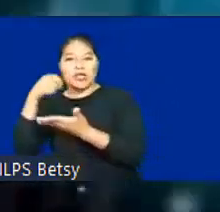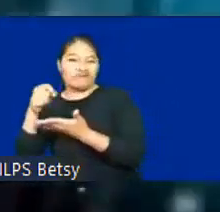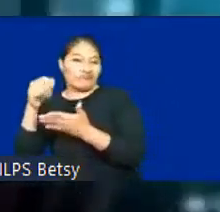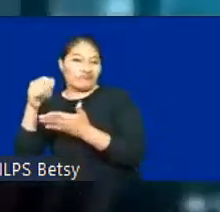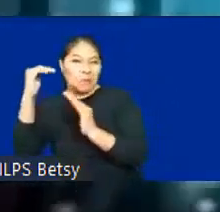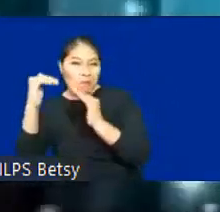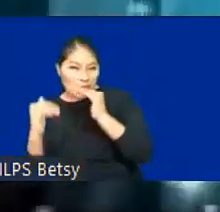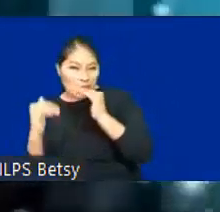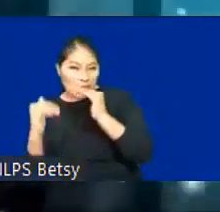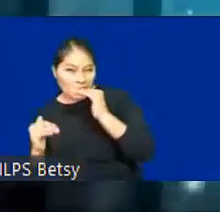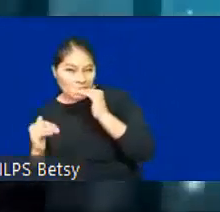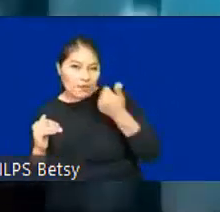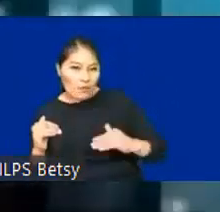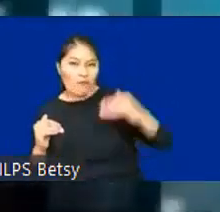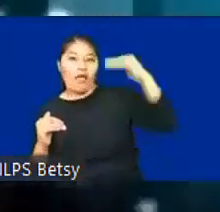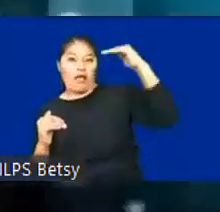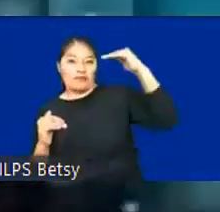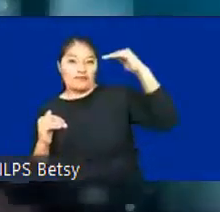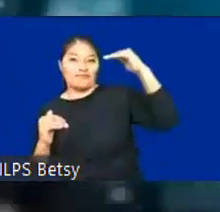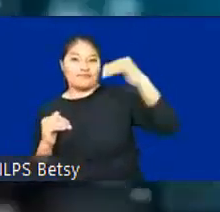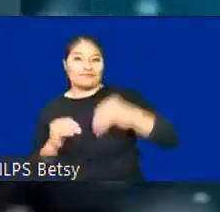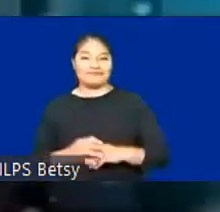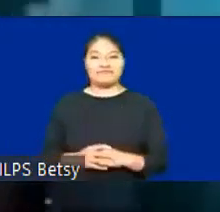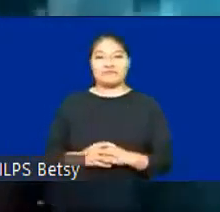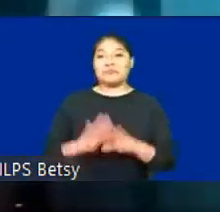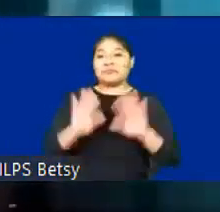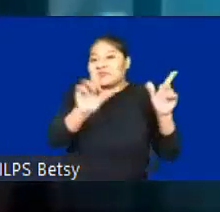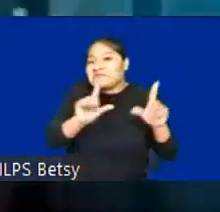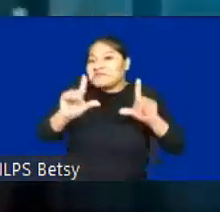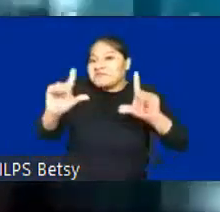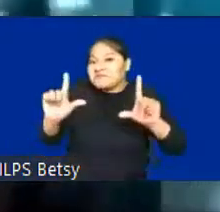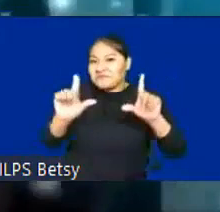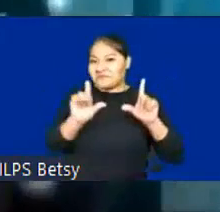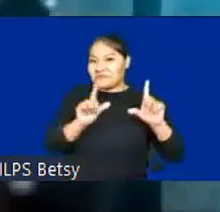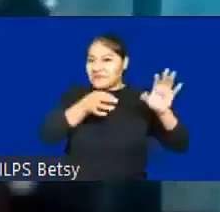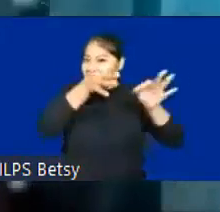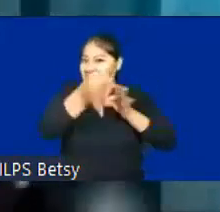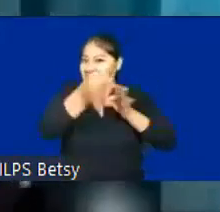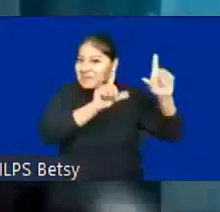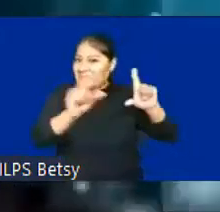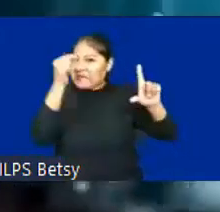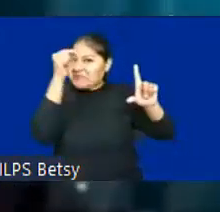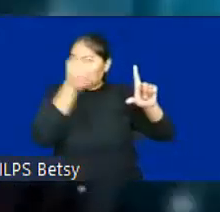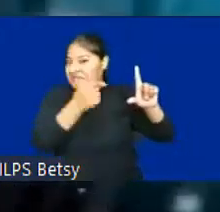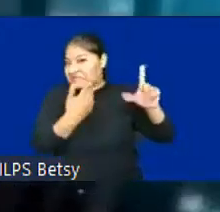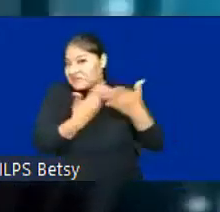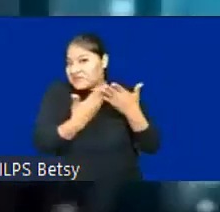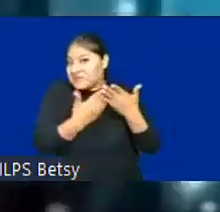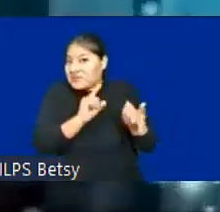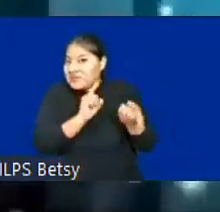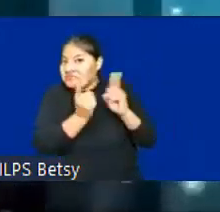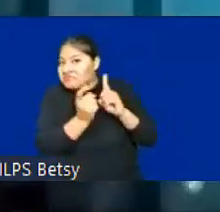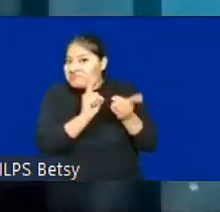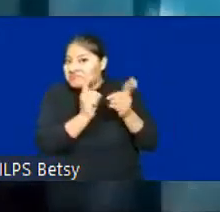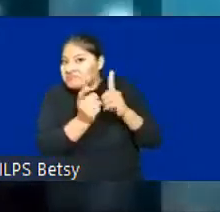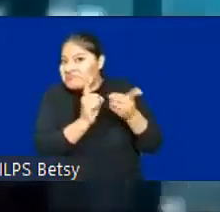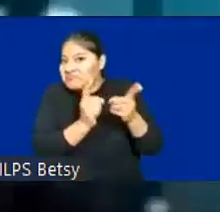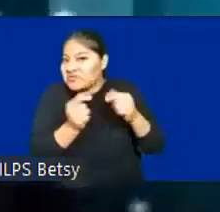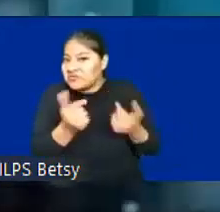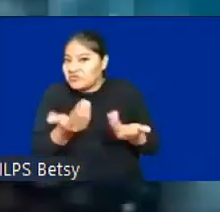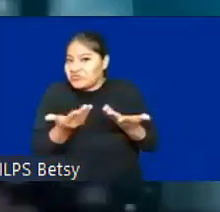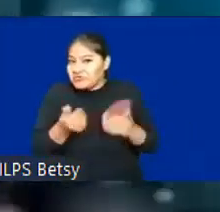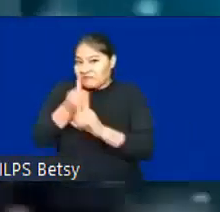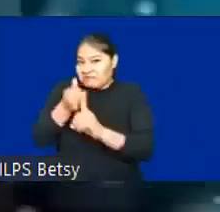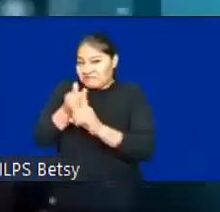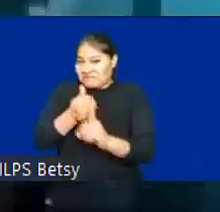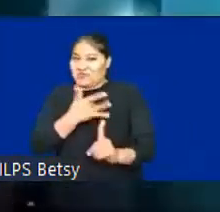presentación, espero haya podido aclarar algunos temas en temas de transformación digital y en temas de la